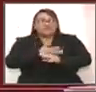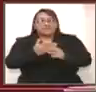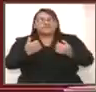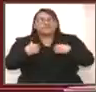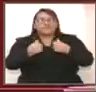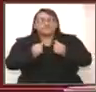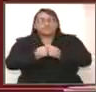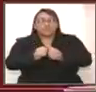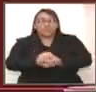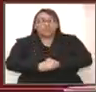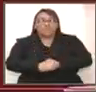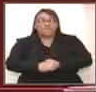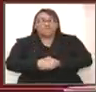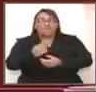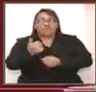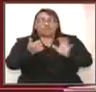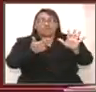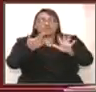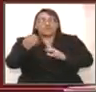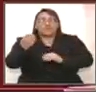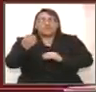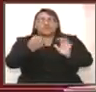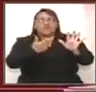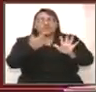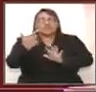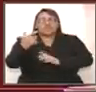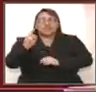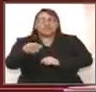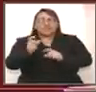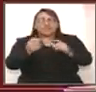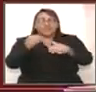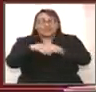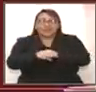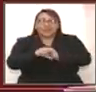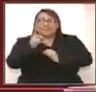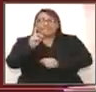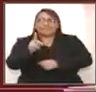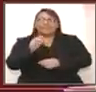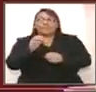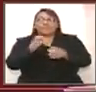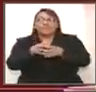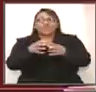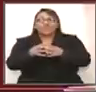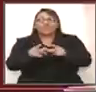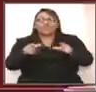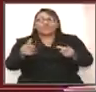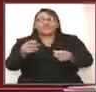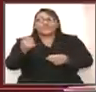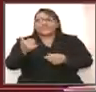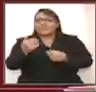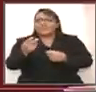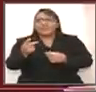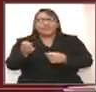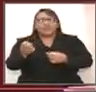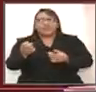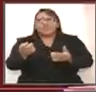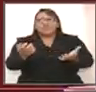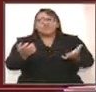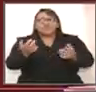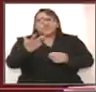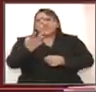contamos con alrededor de 777.000 internos para una capacidad de albergue cercana a